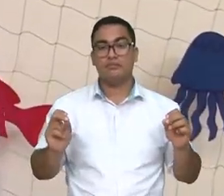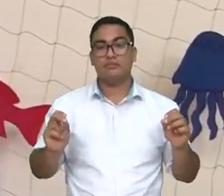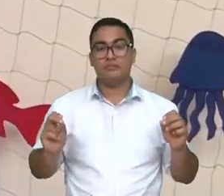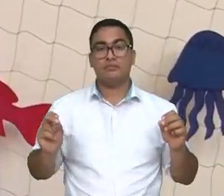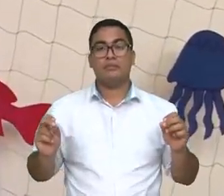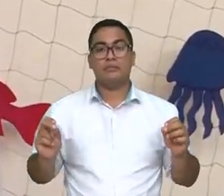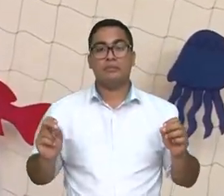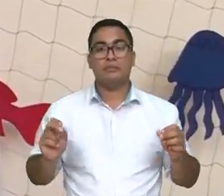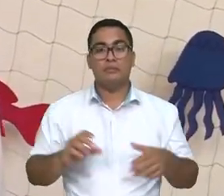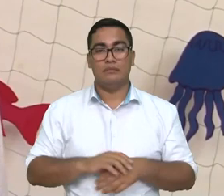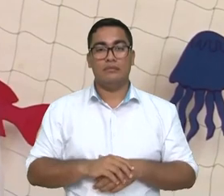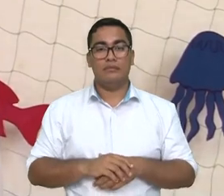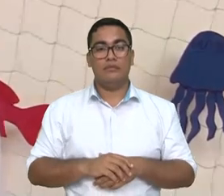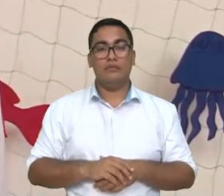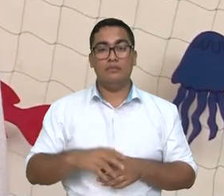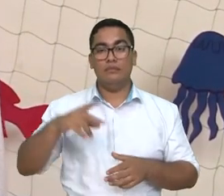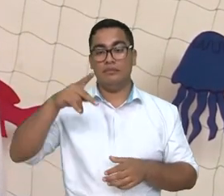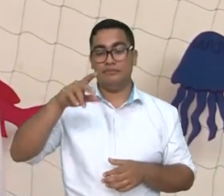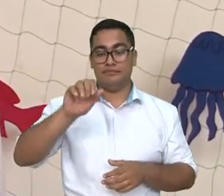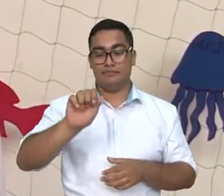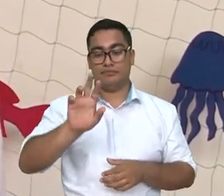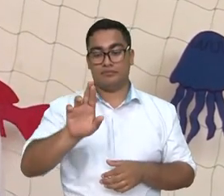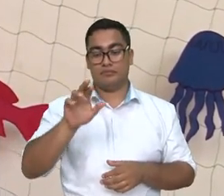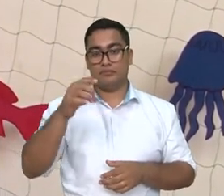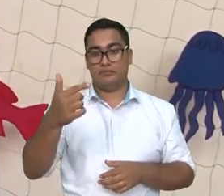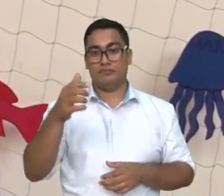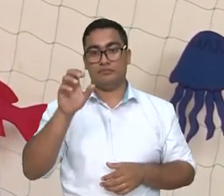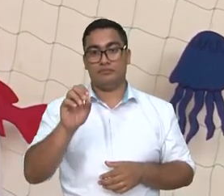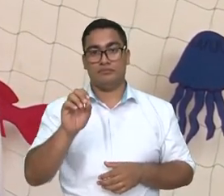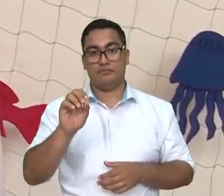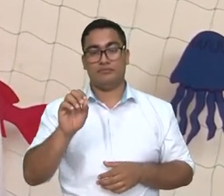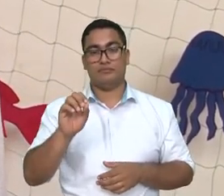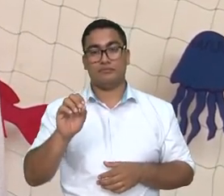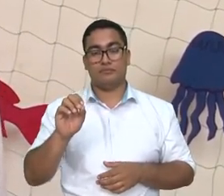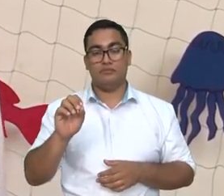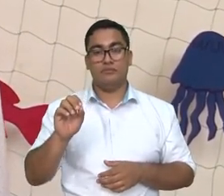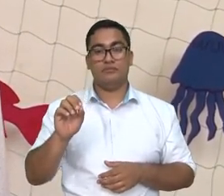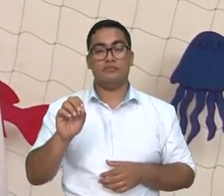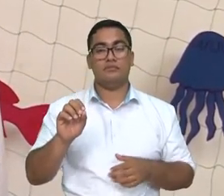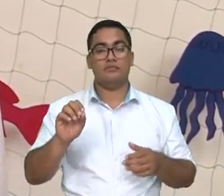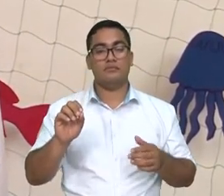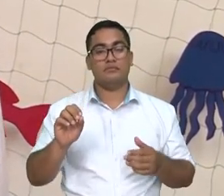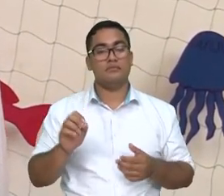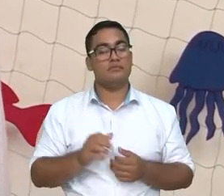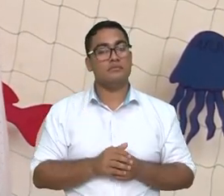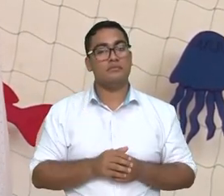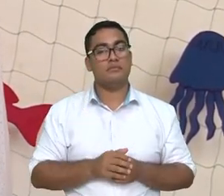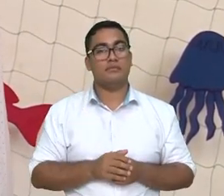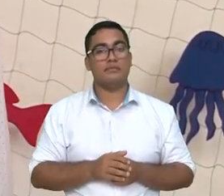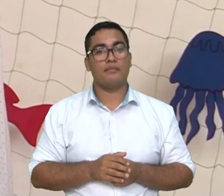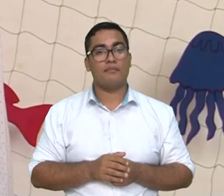de pargos, que ya la han